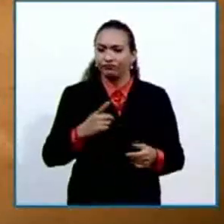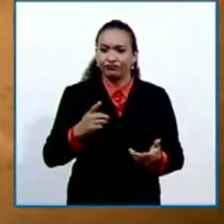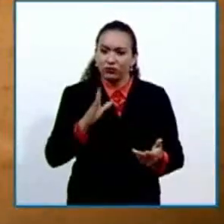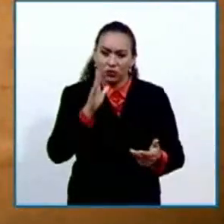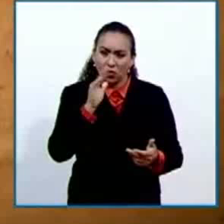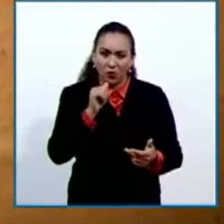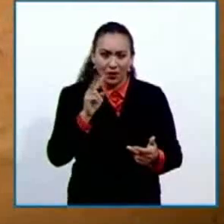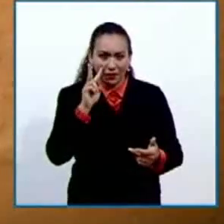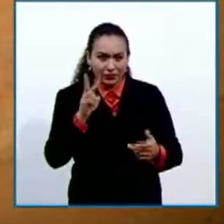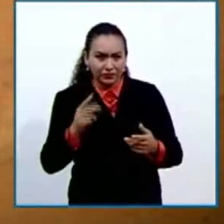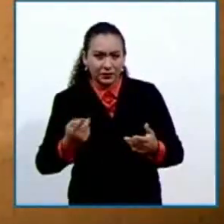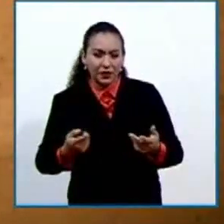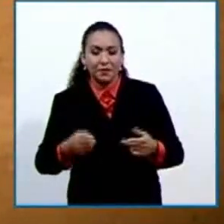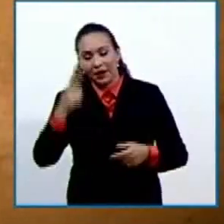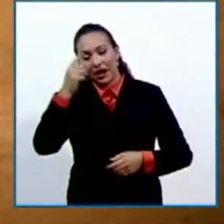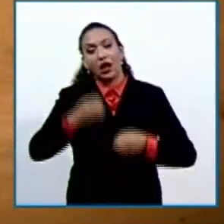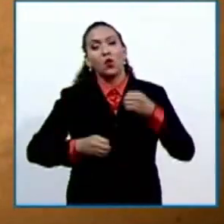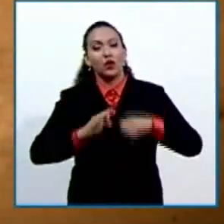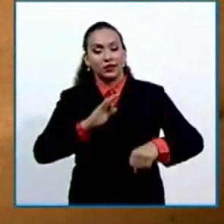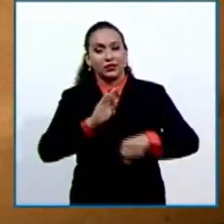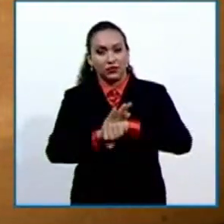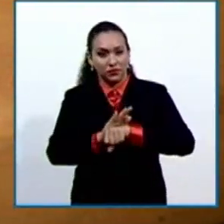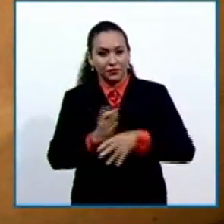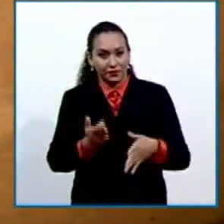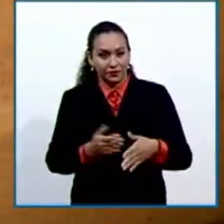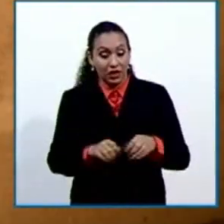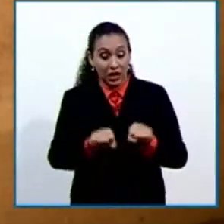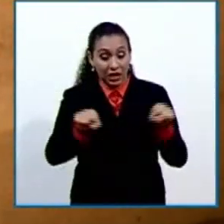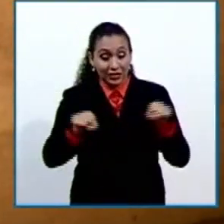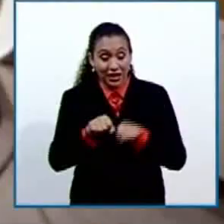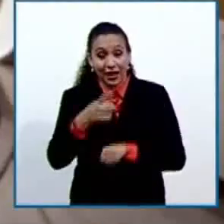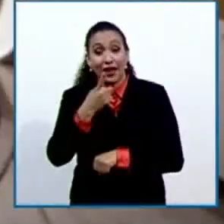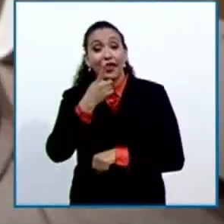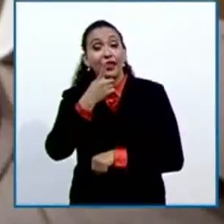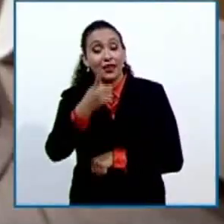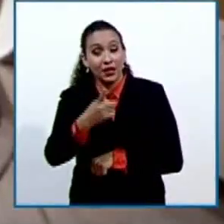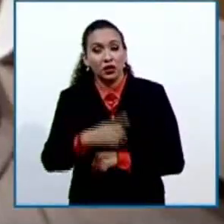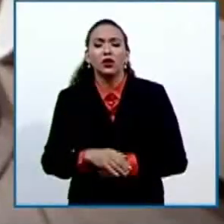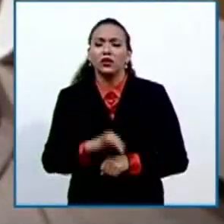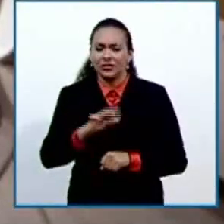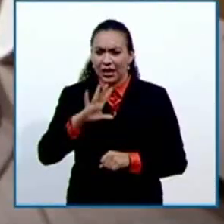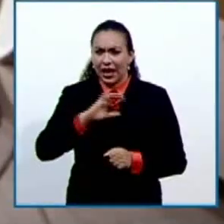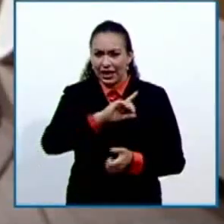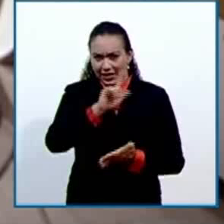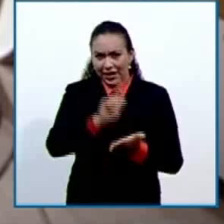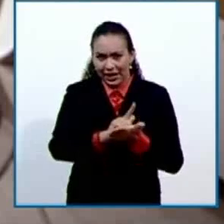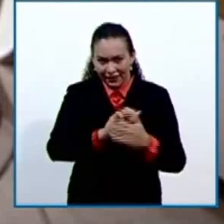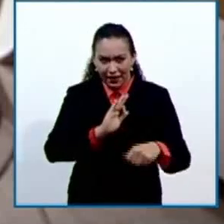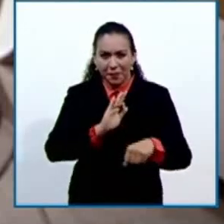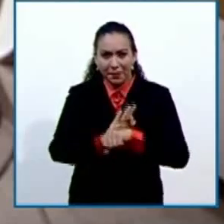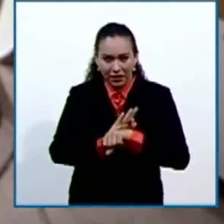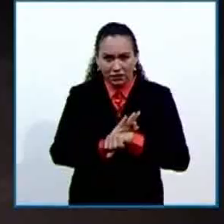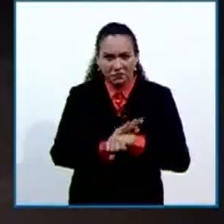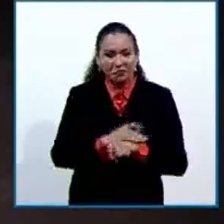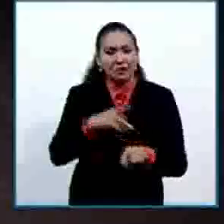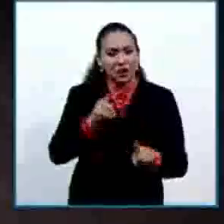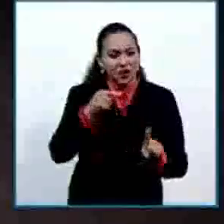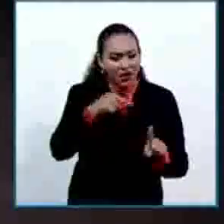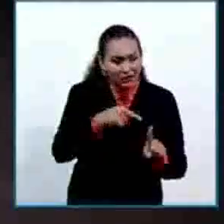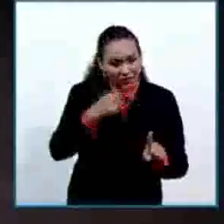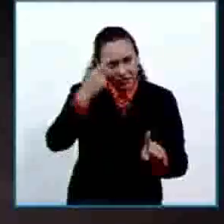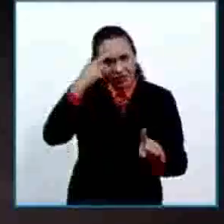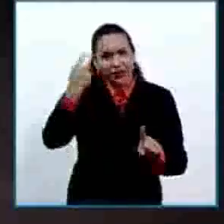la suspensión en el juicio de amparo. La sala advirtió que si bien la ley de amparo exige para el otorgamiento de la